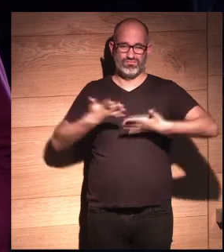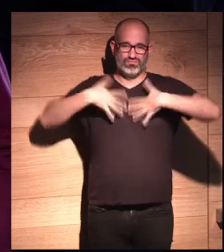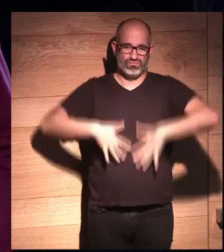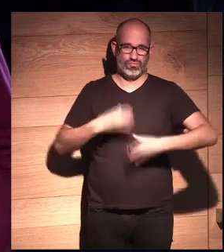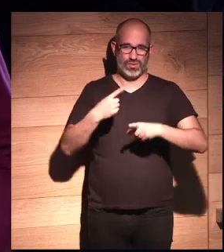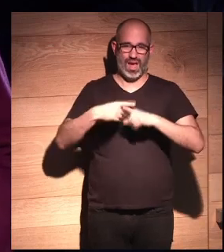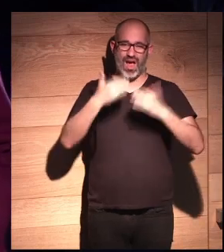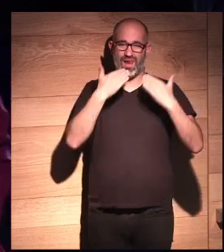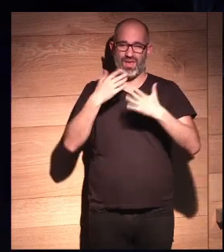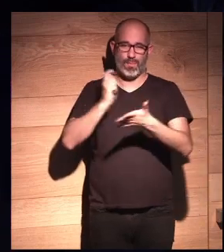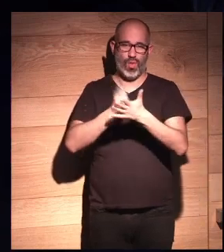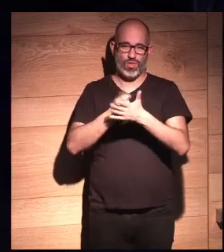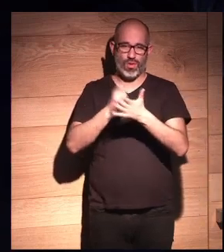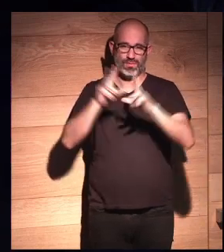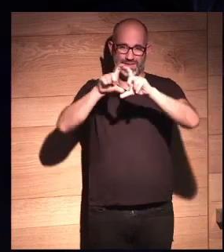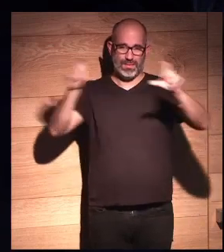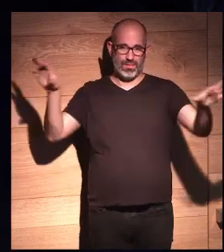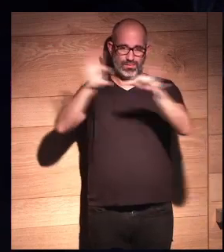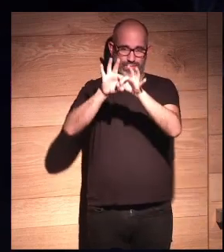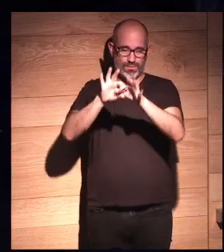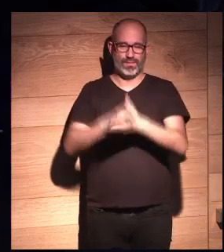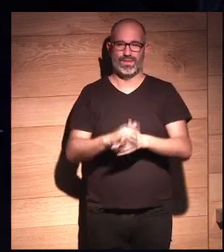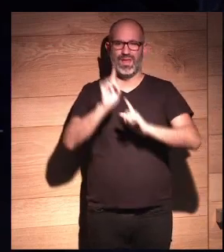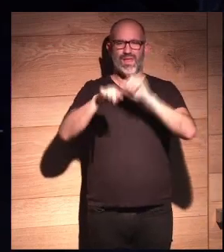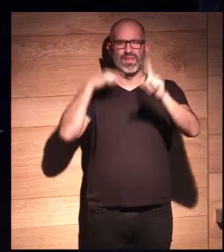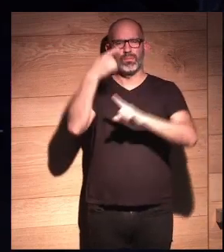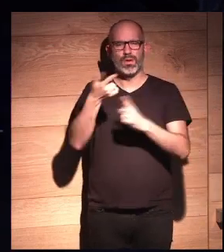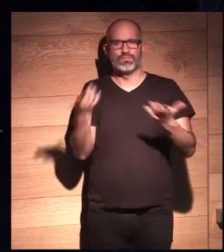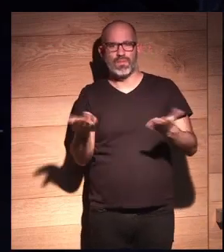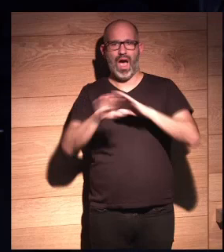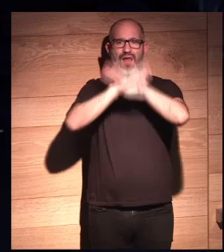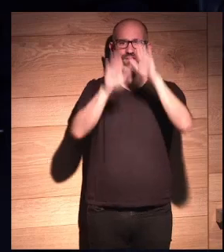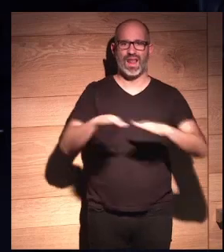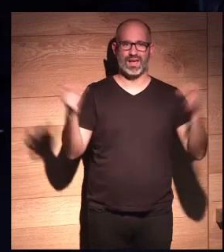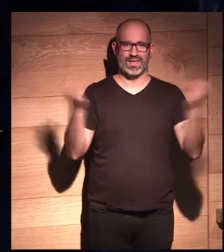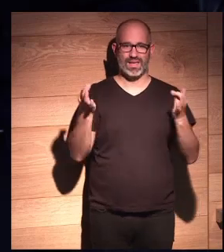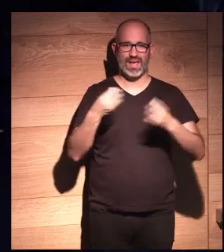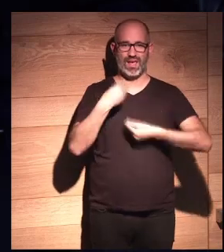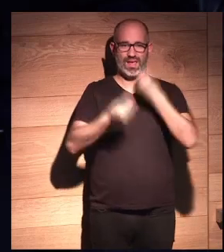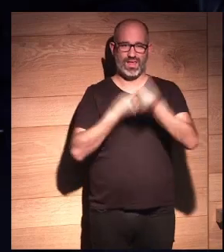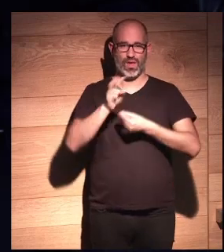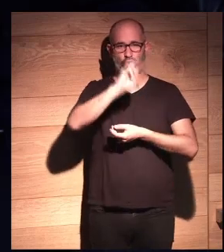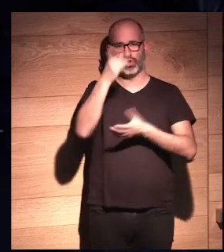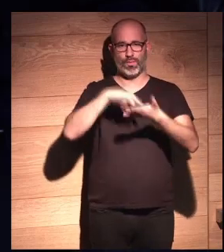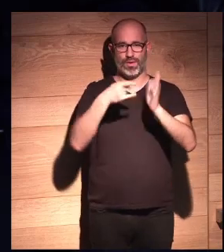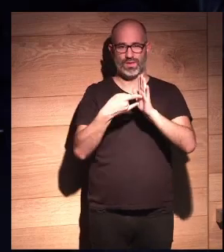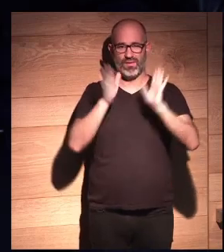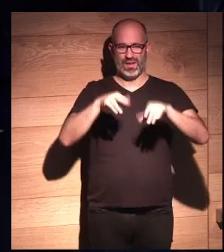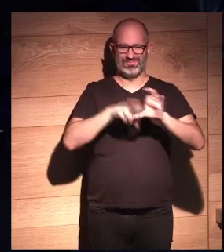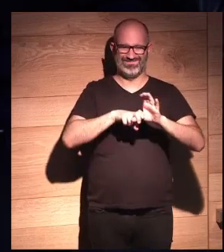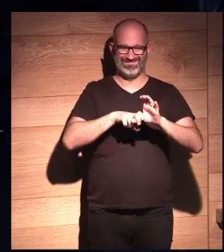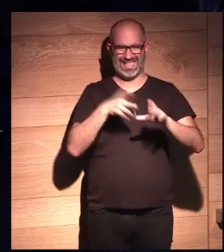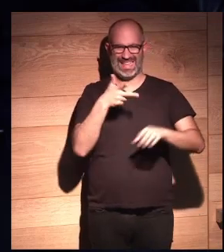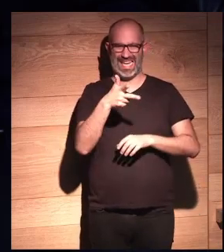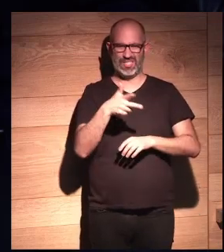la producción se refiere, ¿no? Y bueno, pues finalmente fue otro proyecto del que me bajé del carro, es